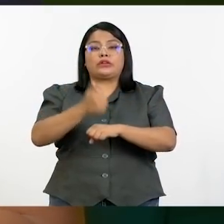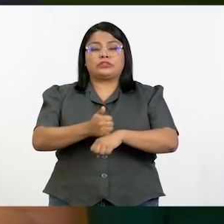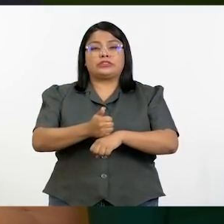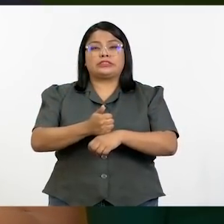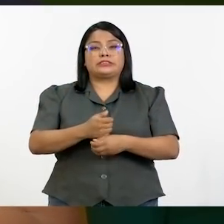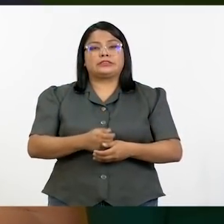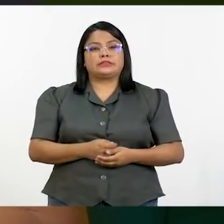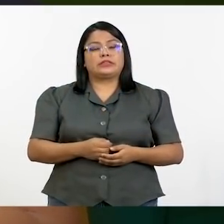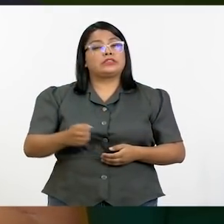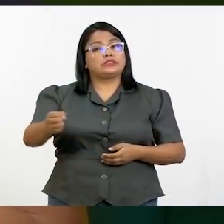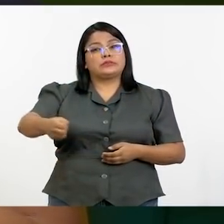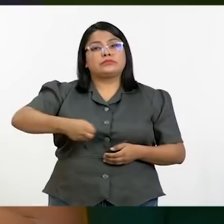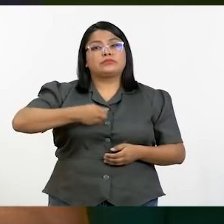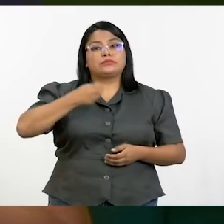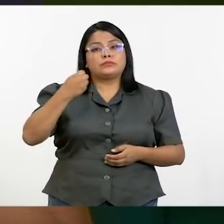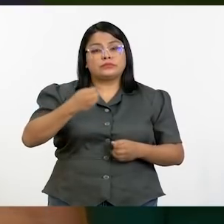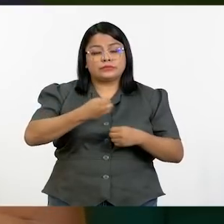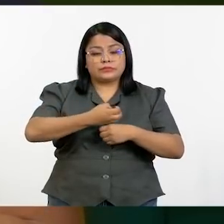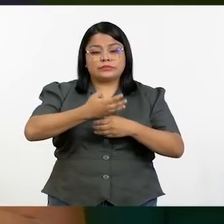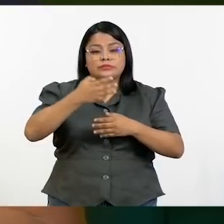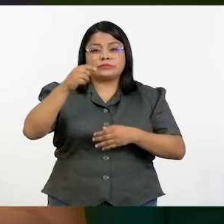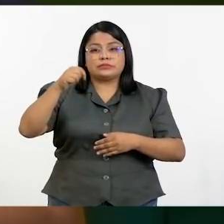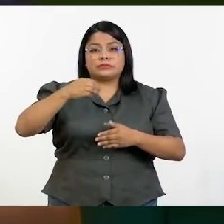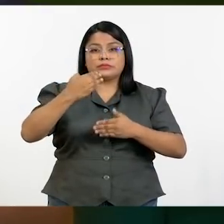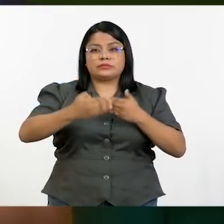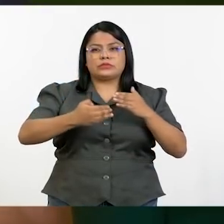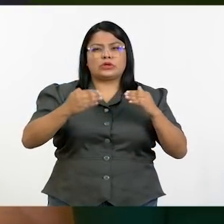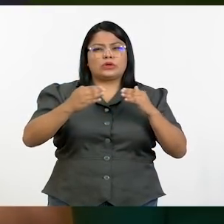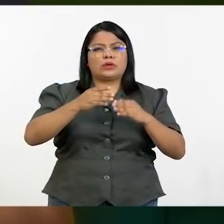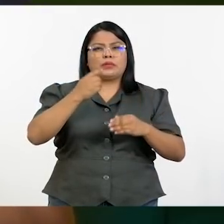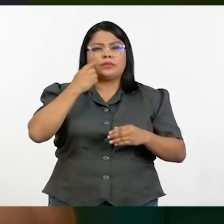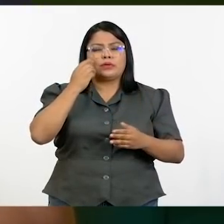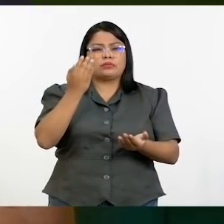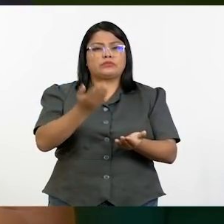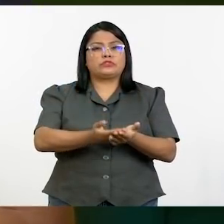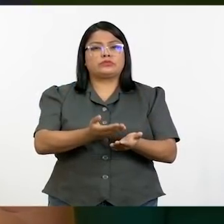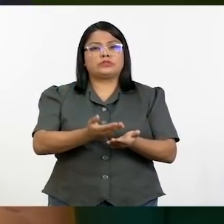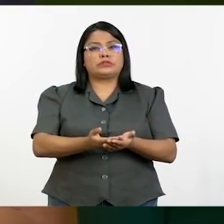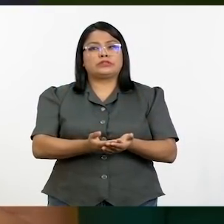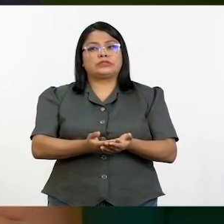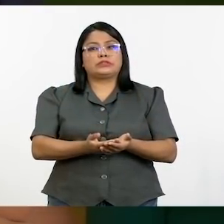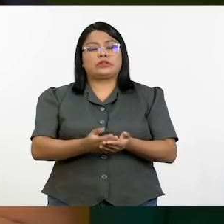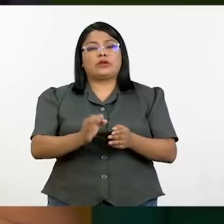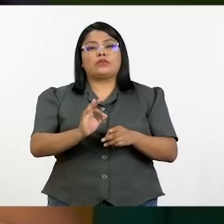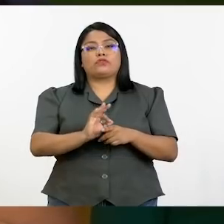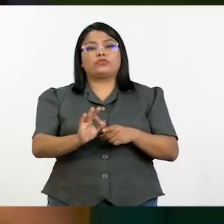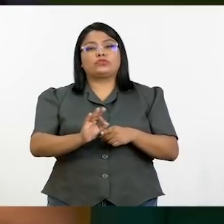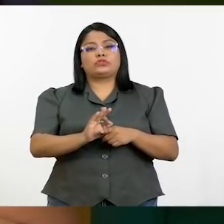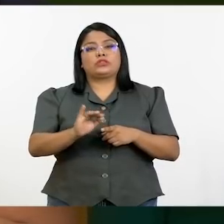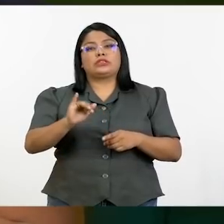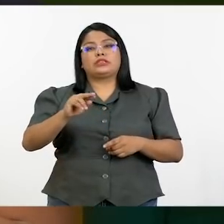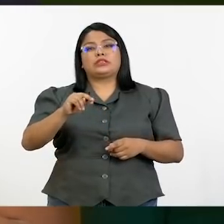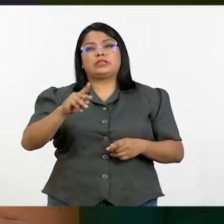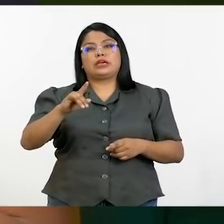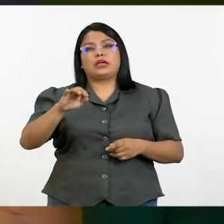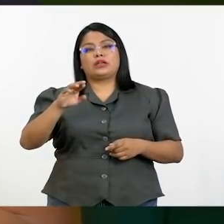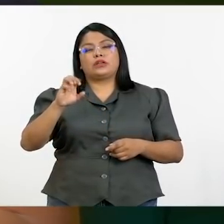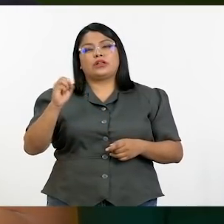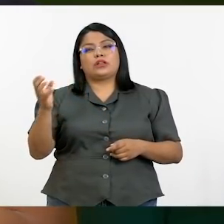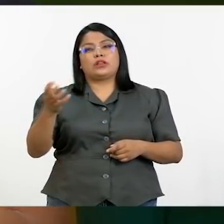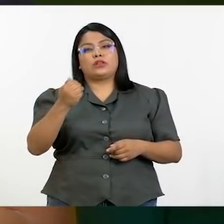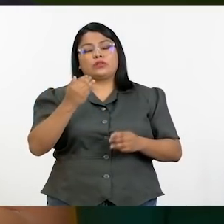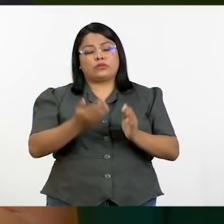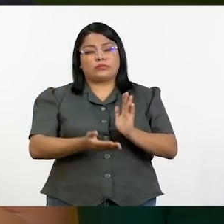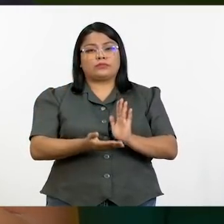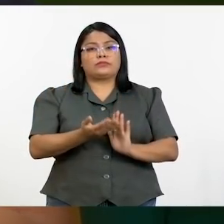consolidación. Es importante mencionar que para estas etapas también encontraremos el propósito en función de los indicadores de logro